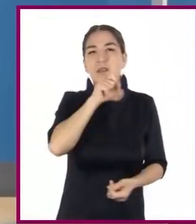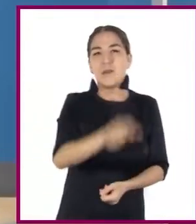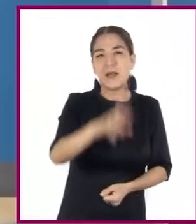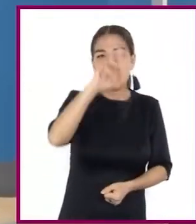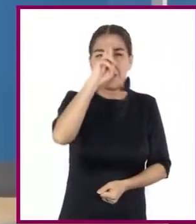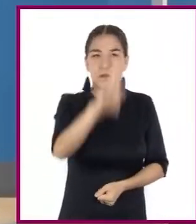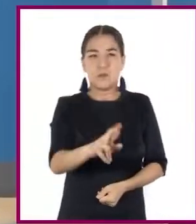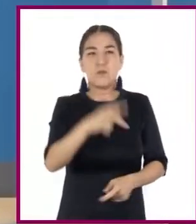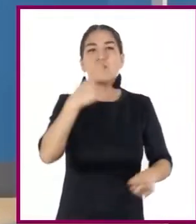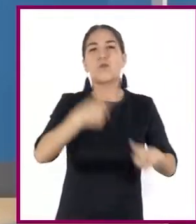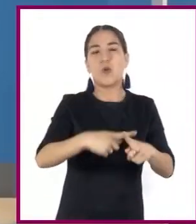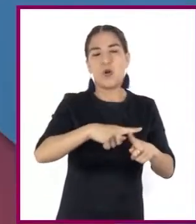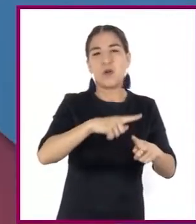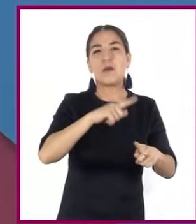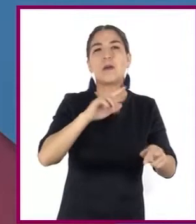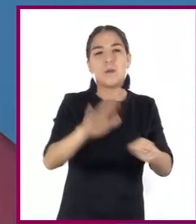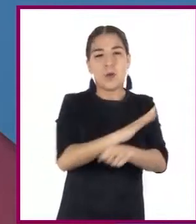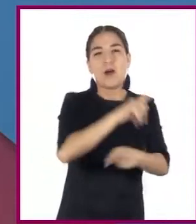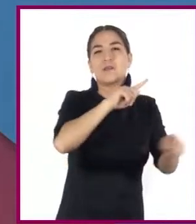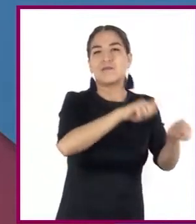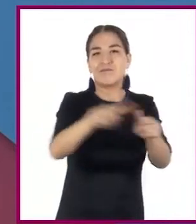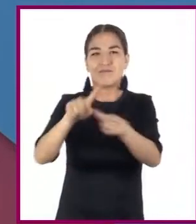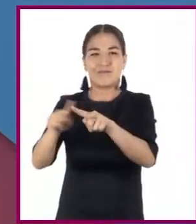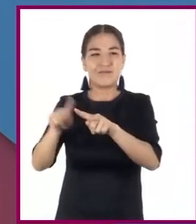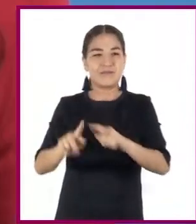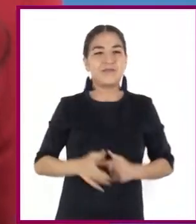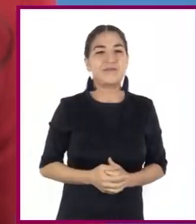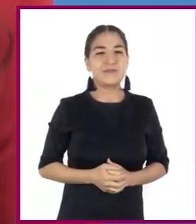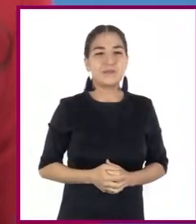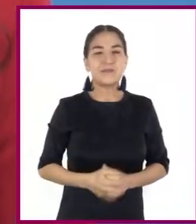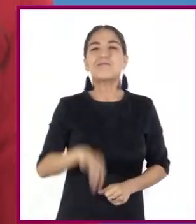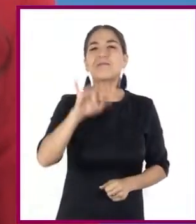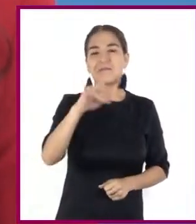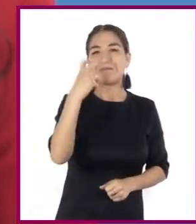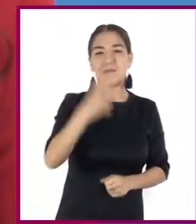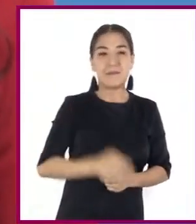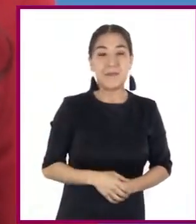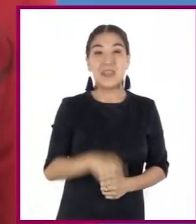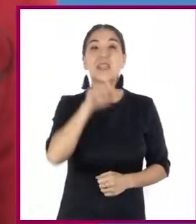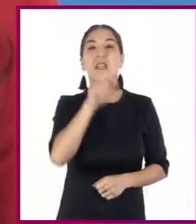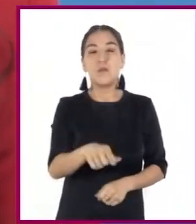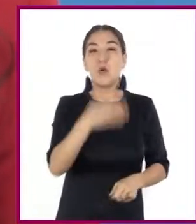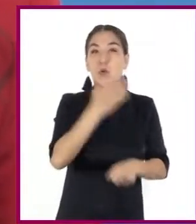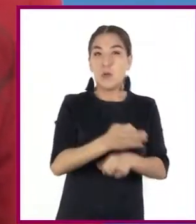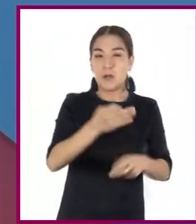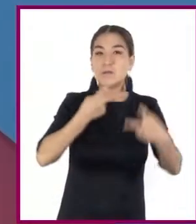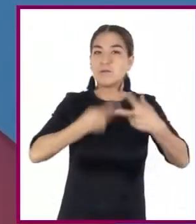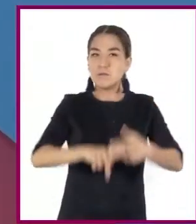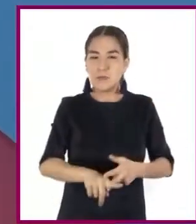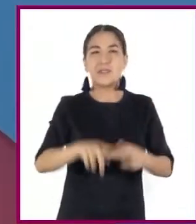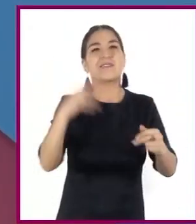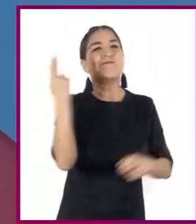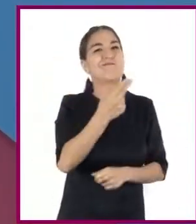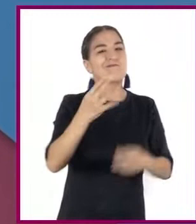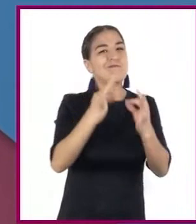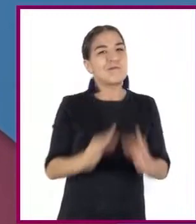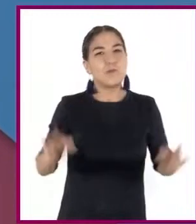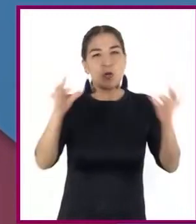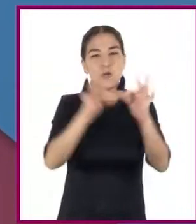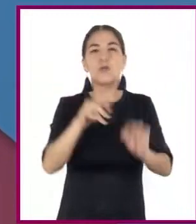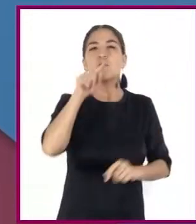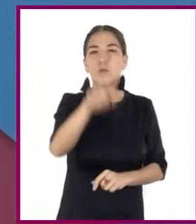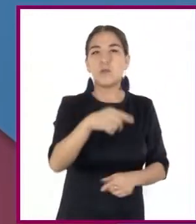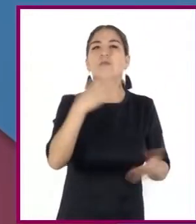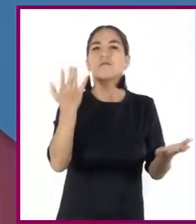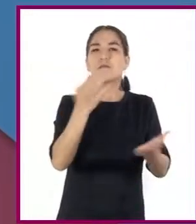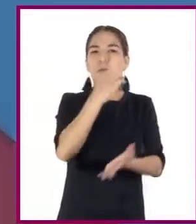respeto por la diversidad. Así es, Michelle. Y para dar inicio es muy importante contar con sus